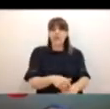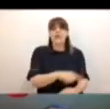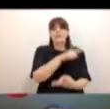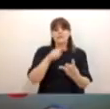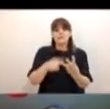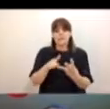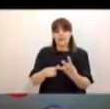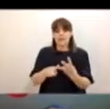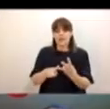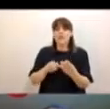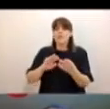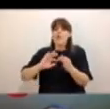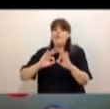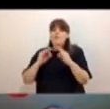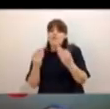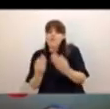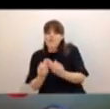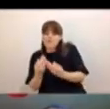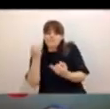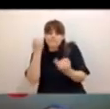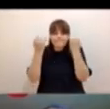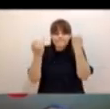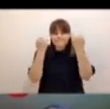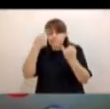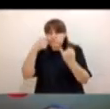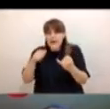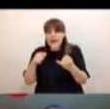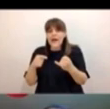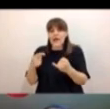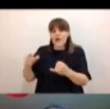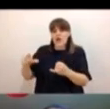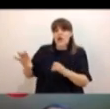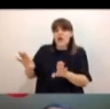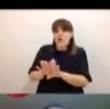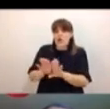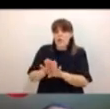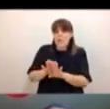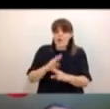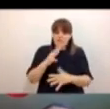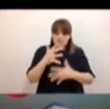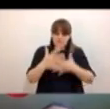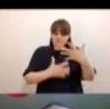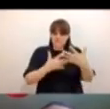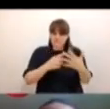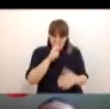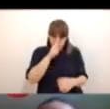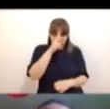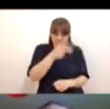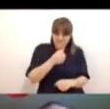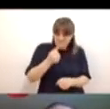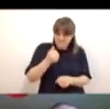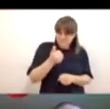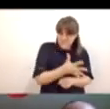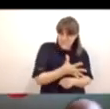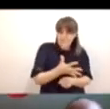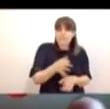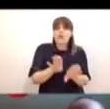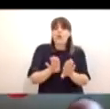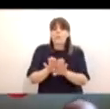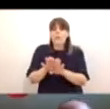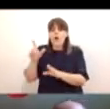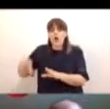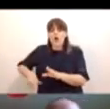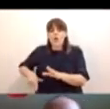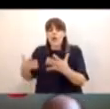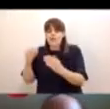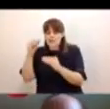de política pública para responder a la pregunta qué podrían hacer los gobiernos de los tres órdenes para tratar de disminuir estas prácticas